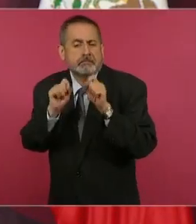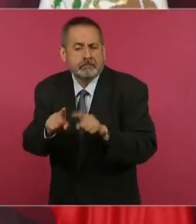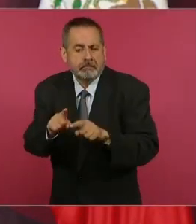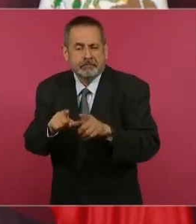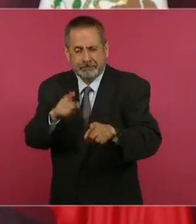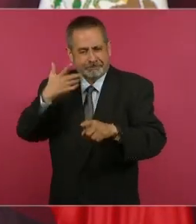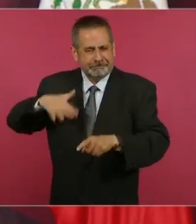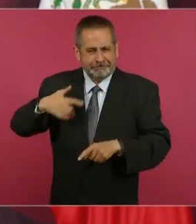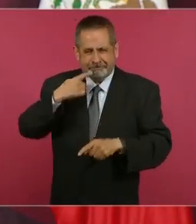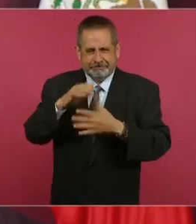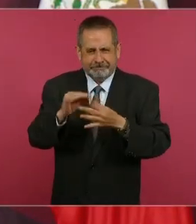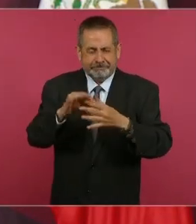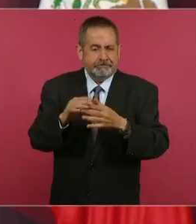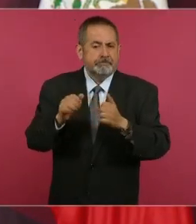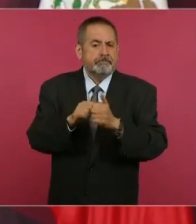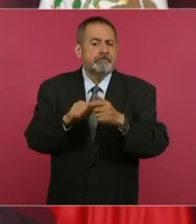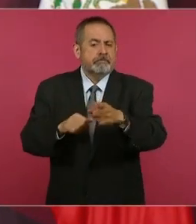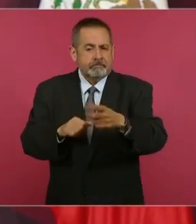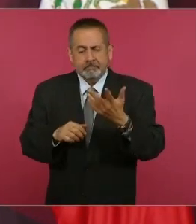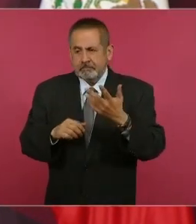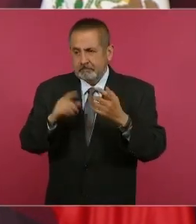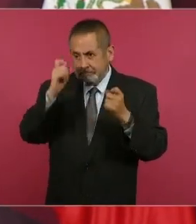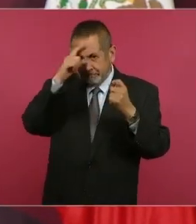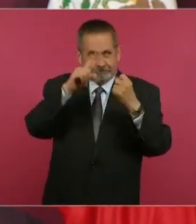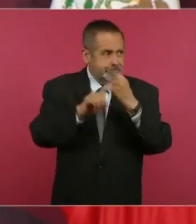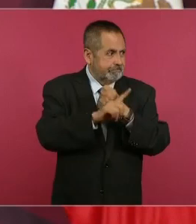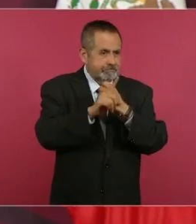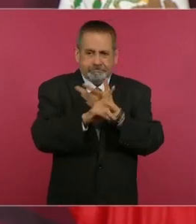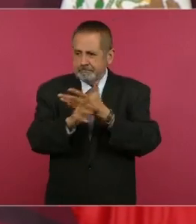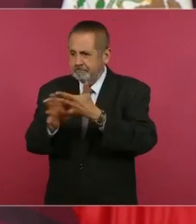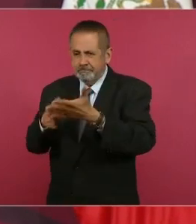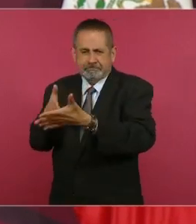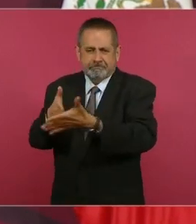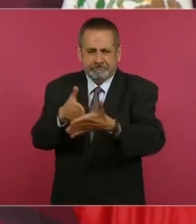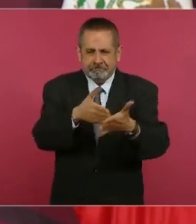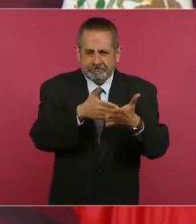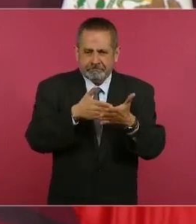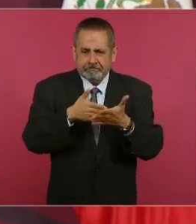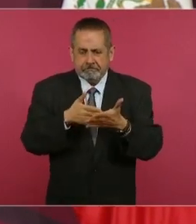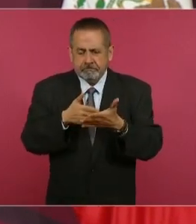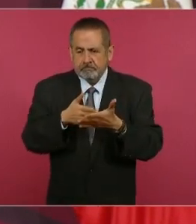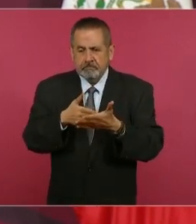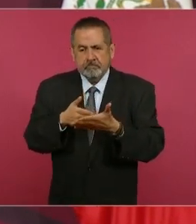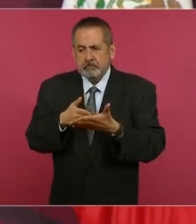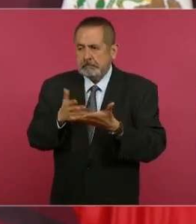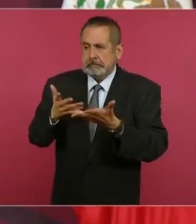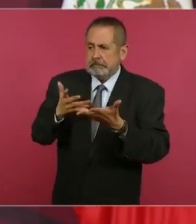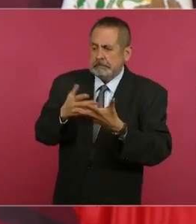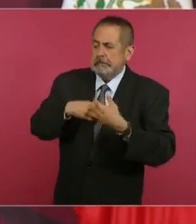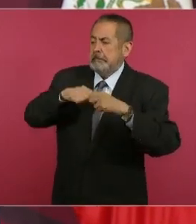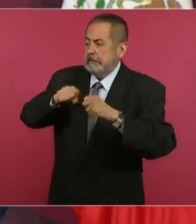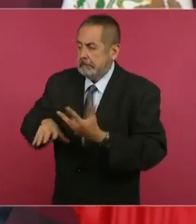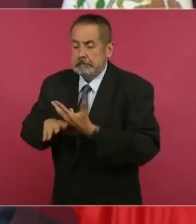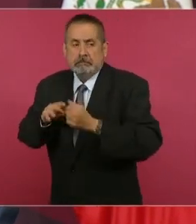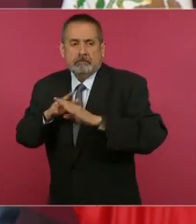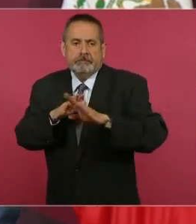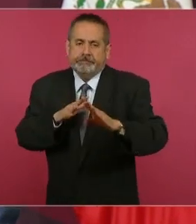también con las dificultades por las que atraviesan los